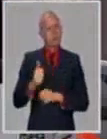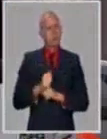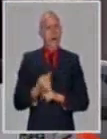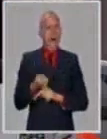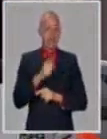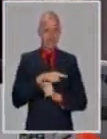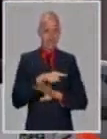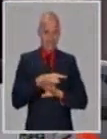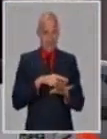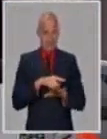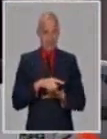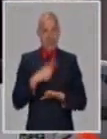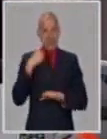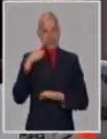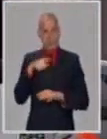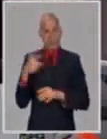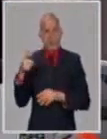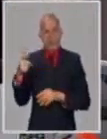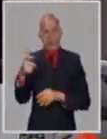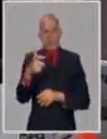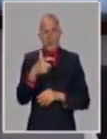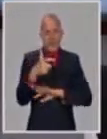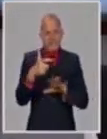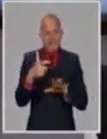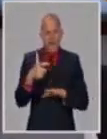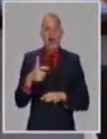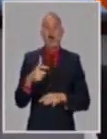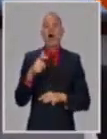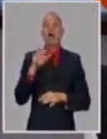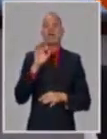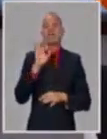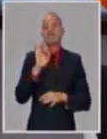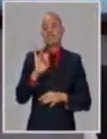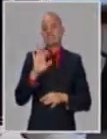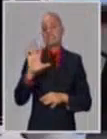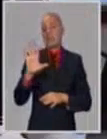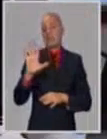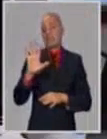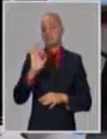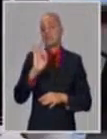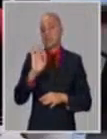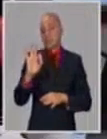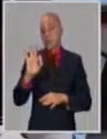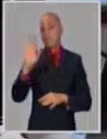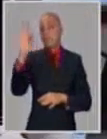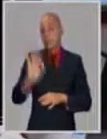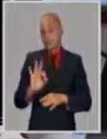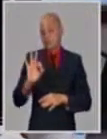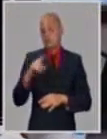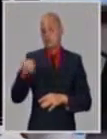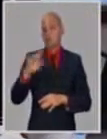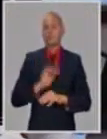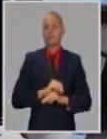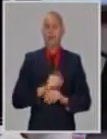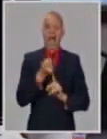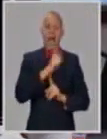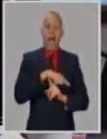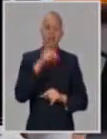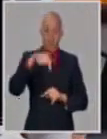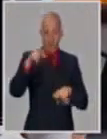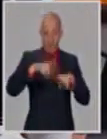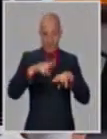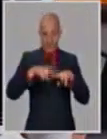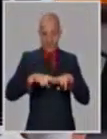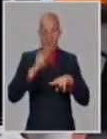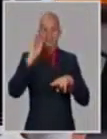día de ayer, 78.5%, o sea, mañana debemos Ayer concluir. comenzó la Mejeira o maternidad de línea, es decir, se Exacto. han ido incorporando varias instituciones Entre